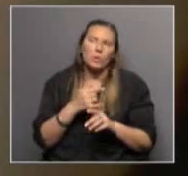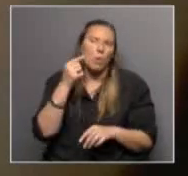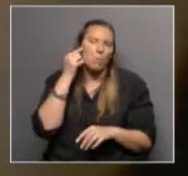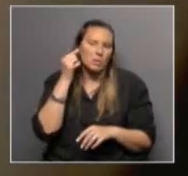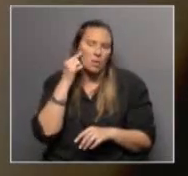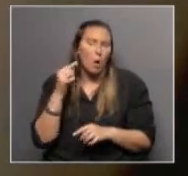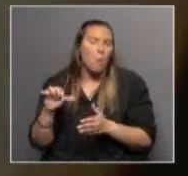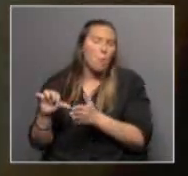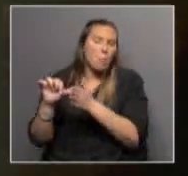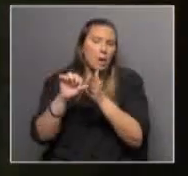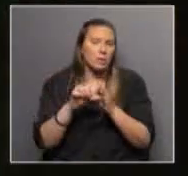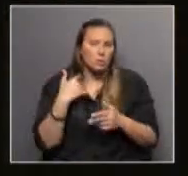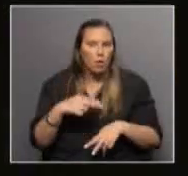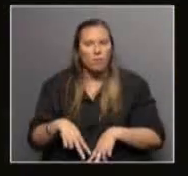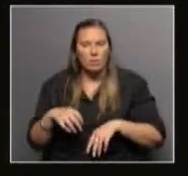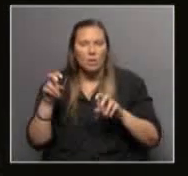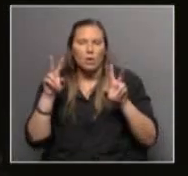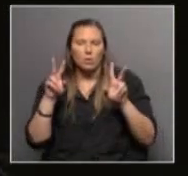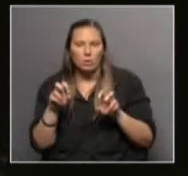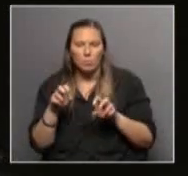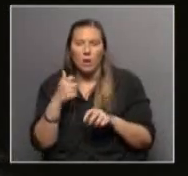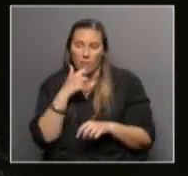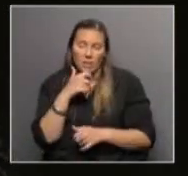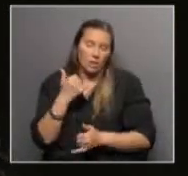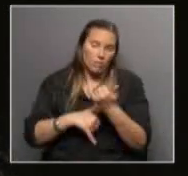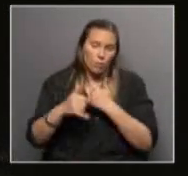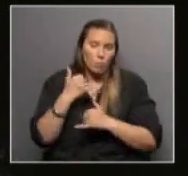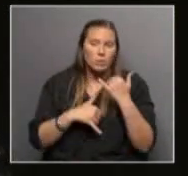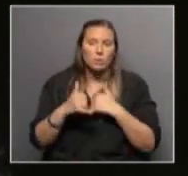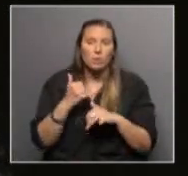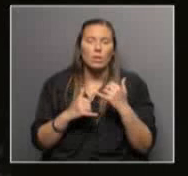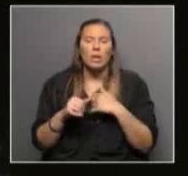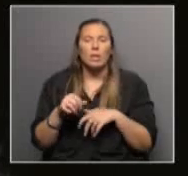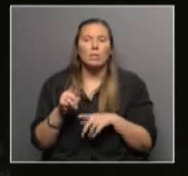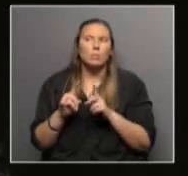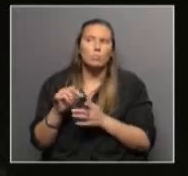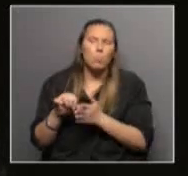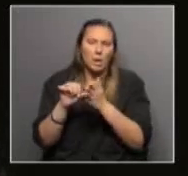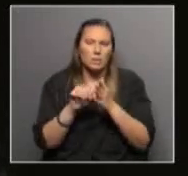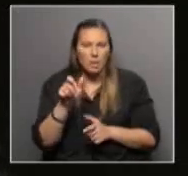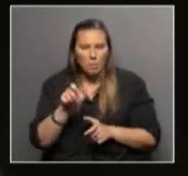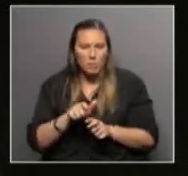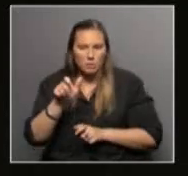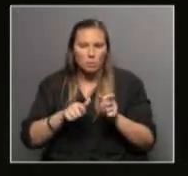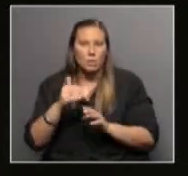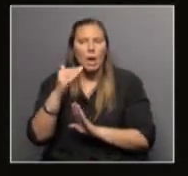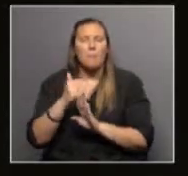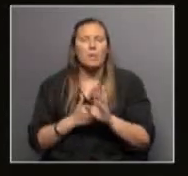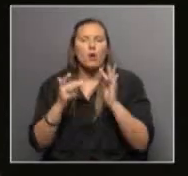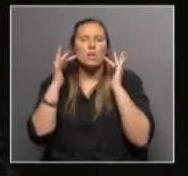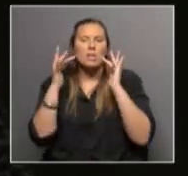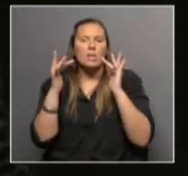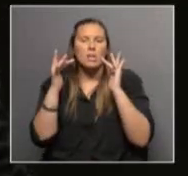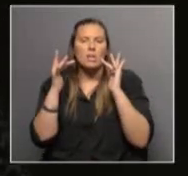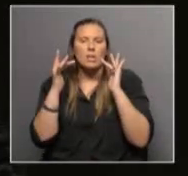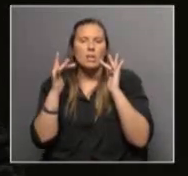muchos países yo investigo temas que tienen que ver con desinformación y en muchos países la gente que tiene menor nivel educativo suele